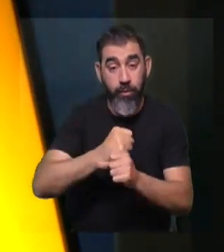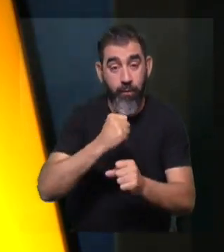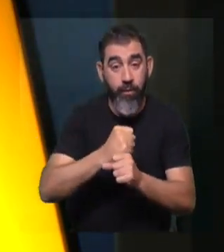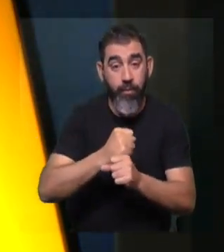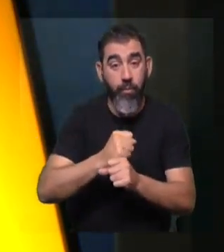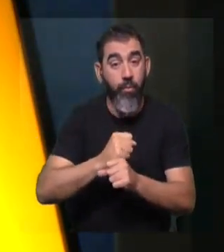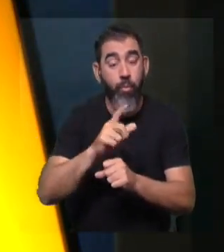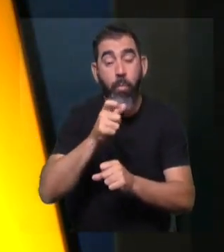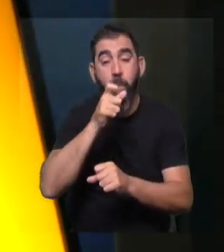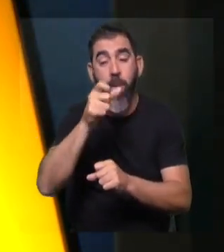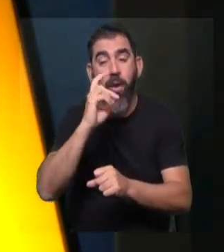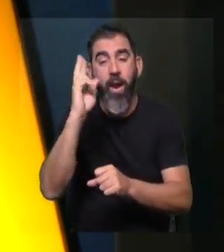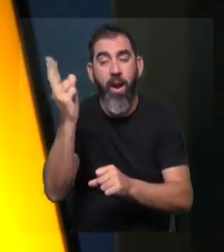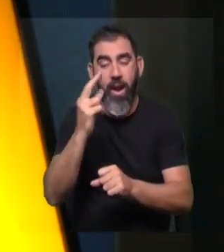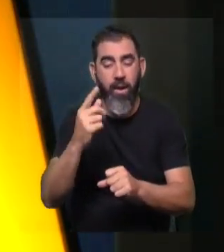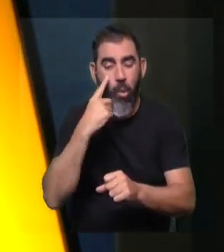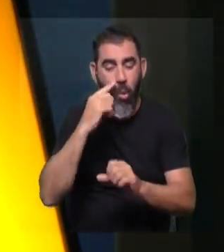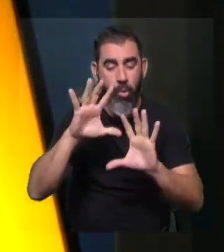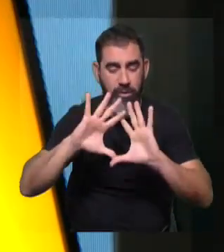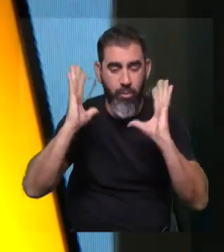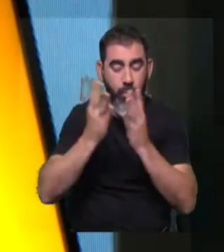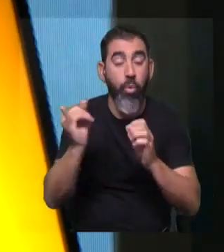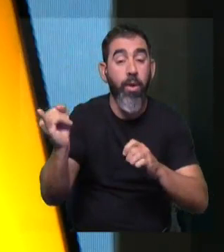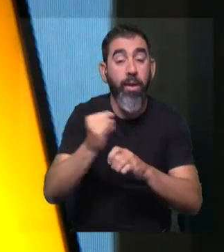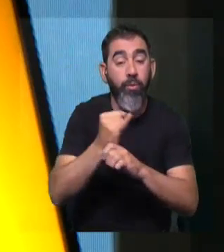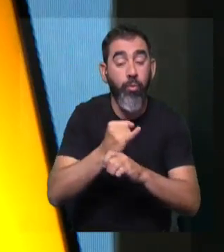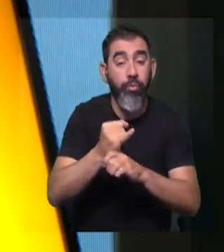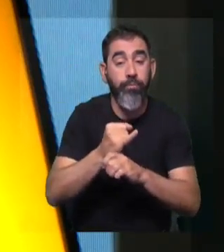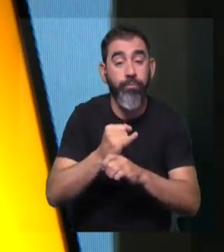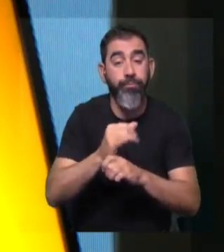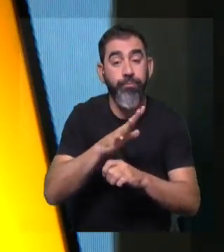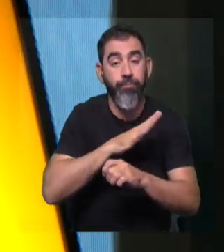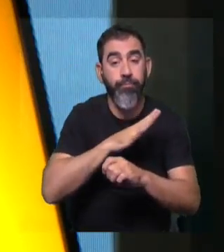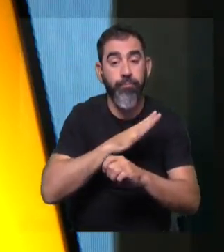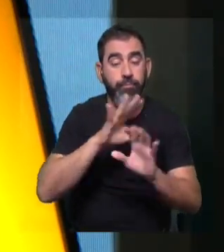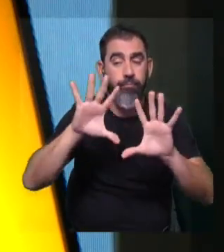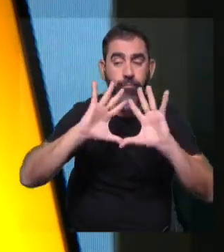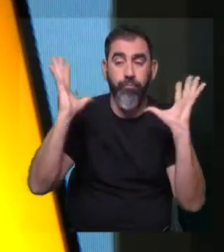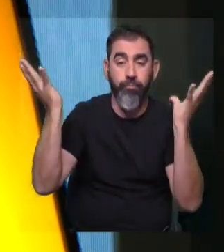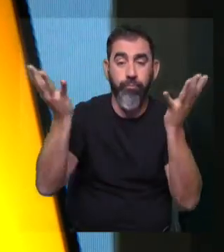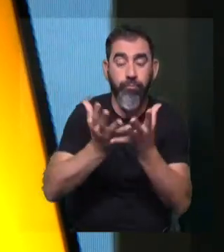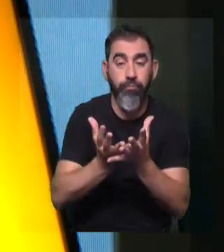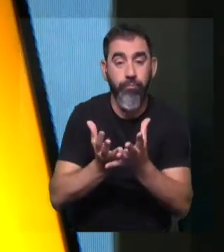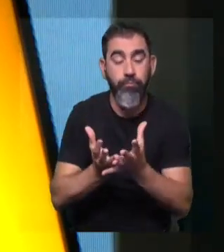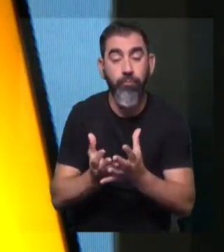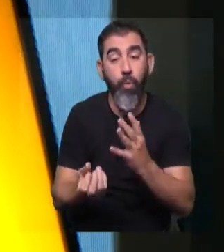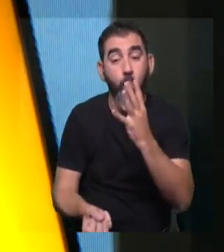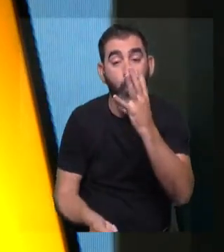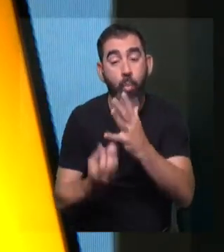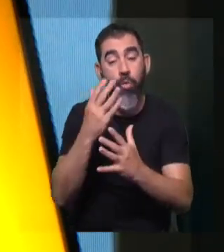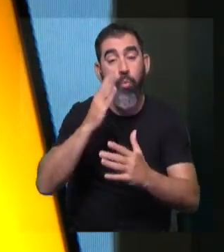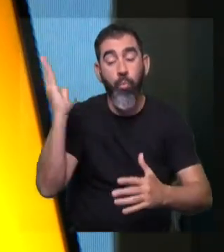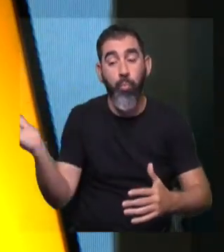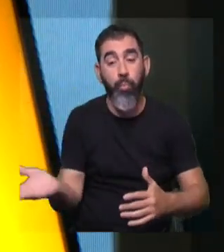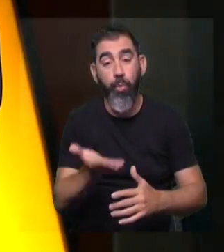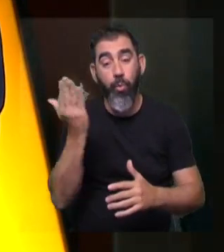una palabra que suene extraña en ningún lugar del mundo. Los institutos de higiene están ubicados a lo largo y ancho del mundo con un modelo en el cual se